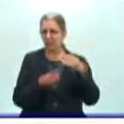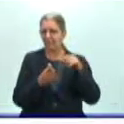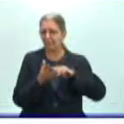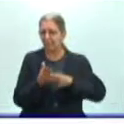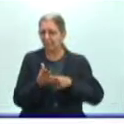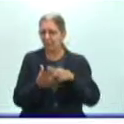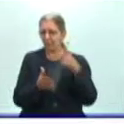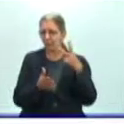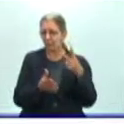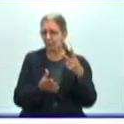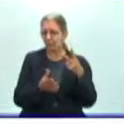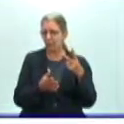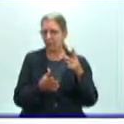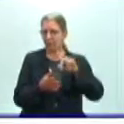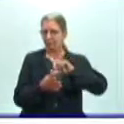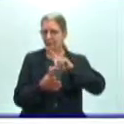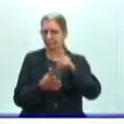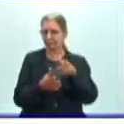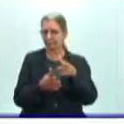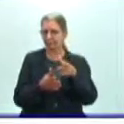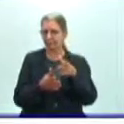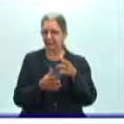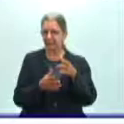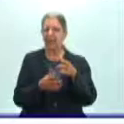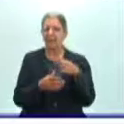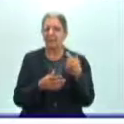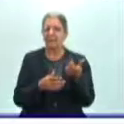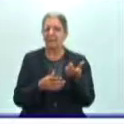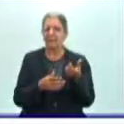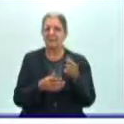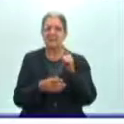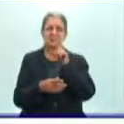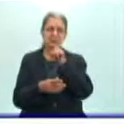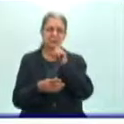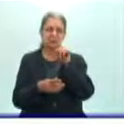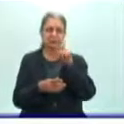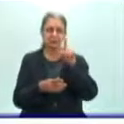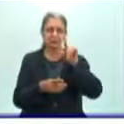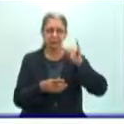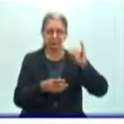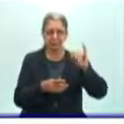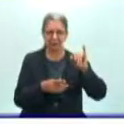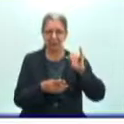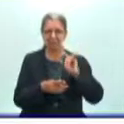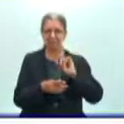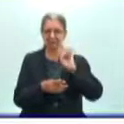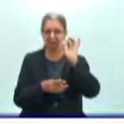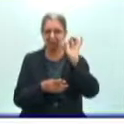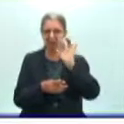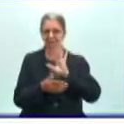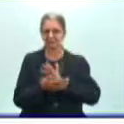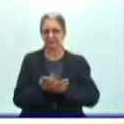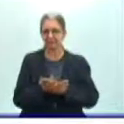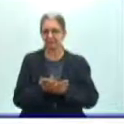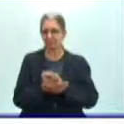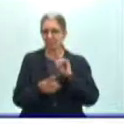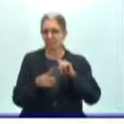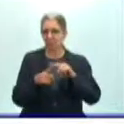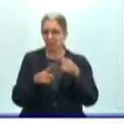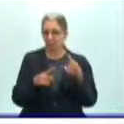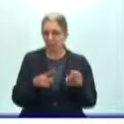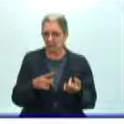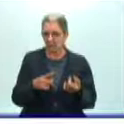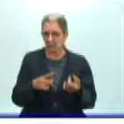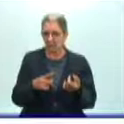queda que el arco DB, su amplitud es 116. Te preguntarás que por qué